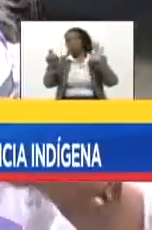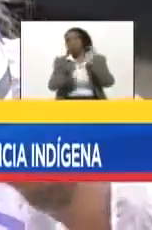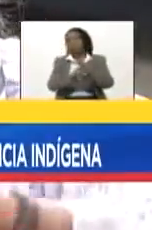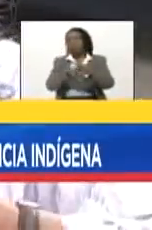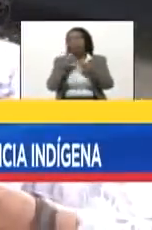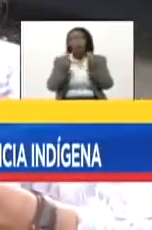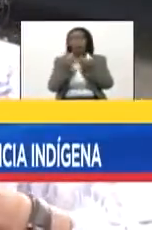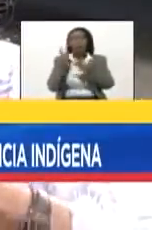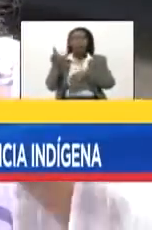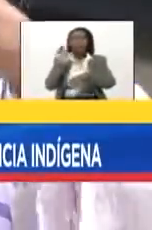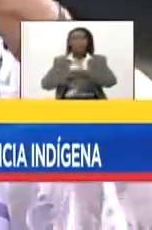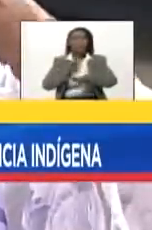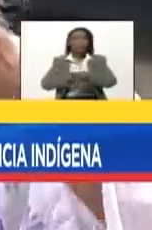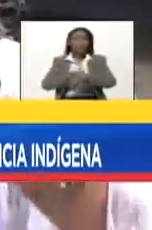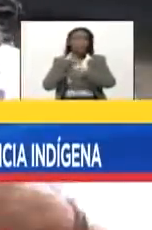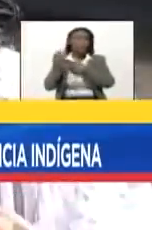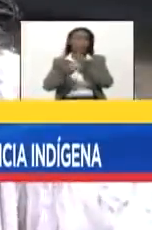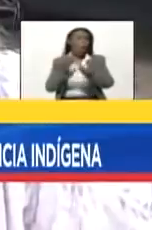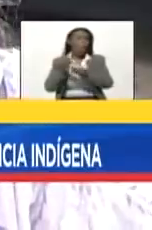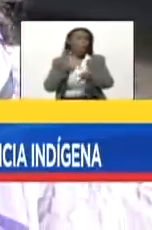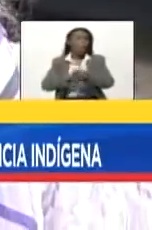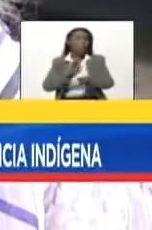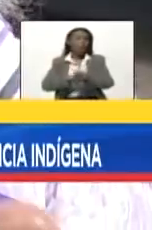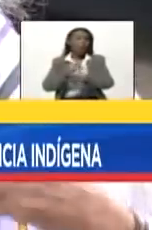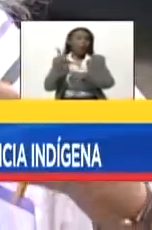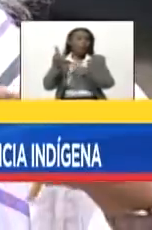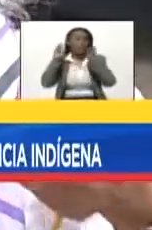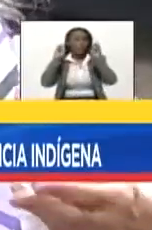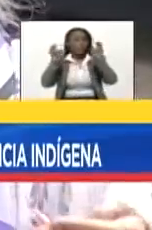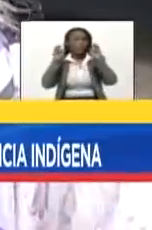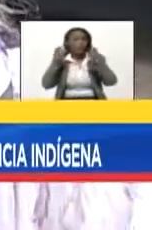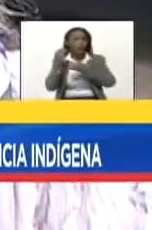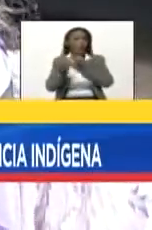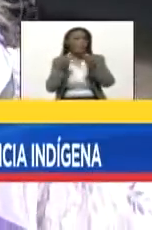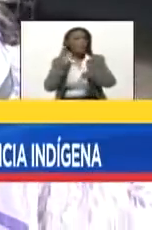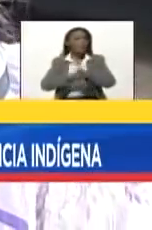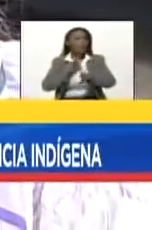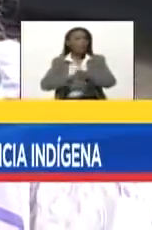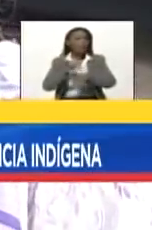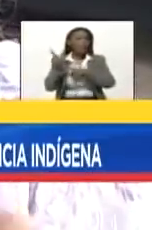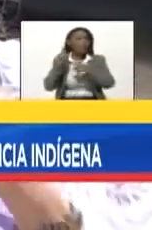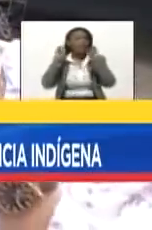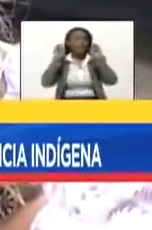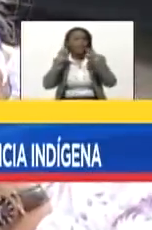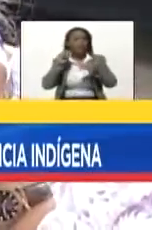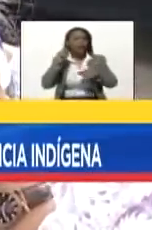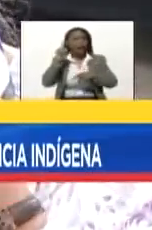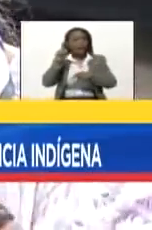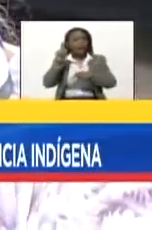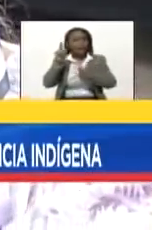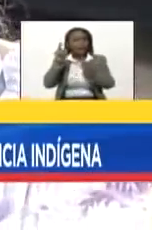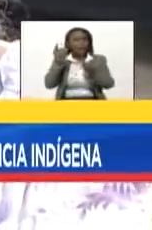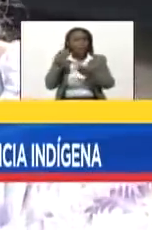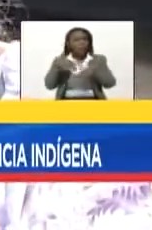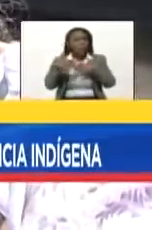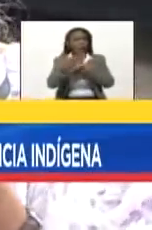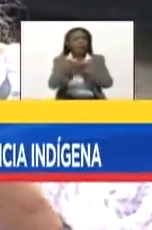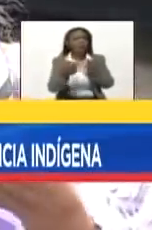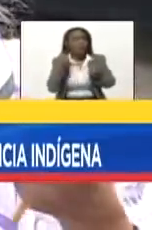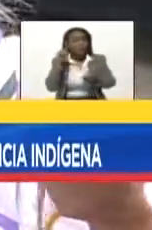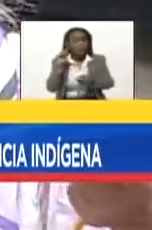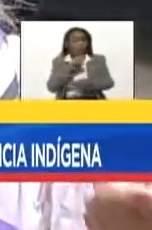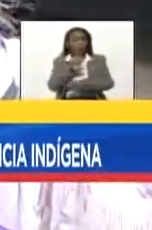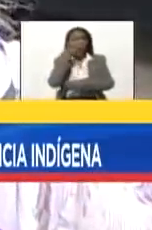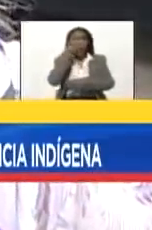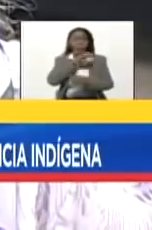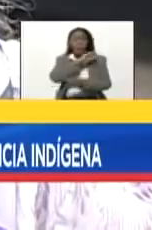ese genocidio? ¿Cómo fue ese holocausto? ¿Cómo fueron esos sucesos que ocurrieron cuando esos